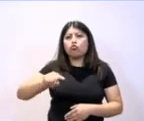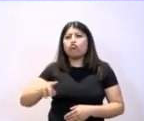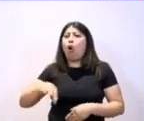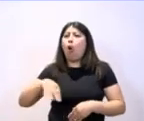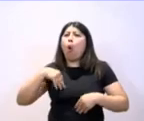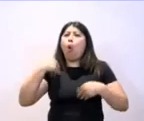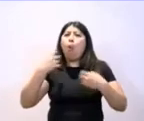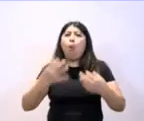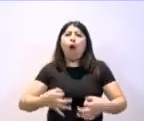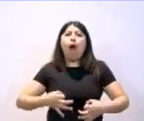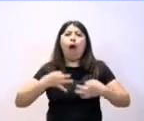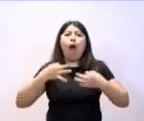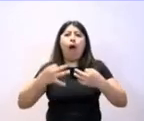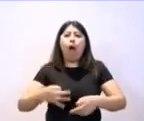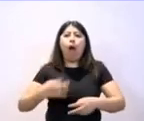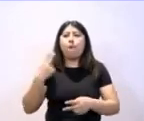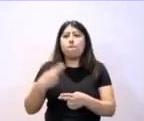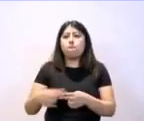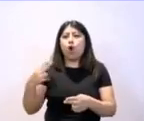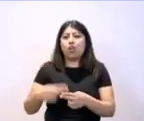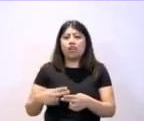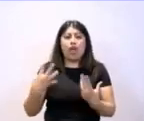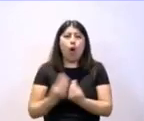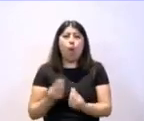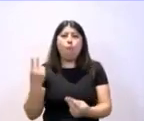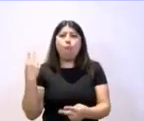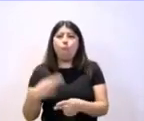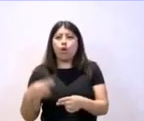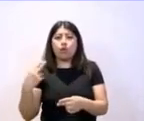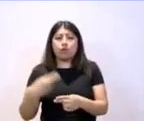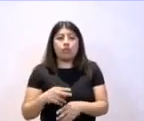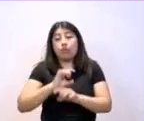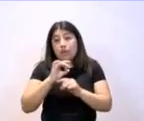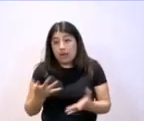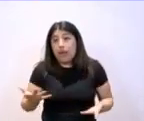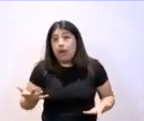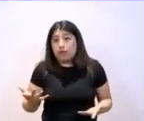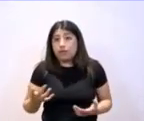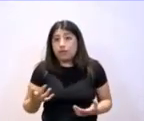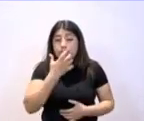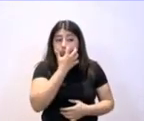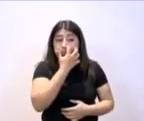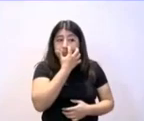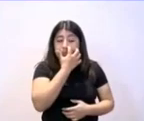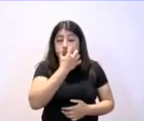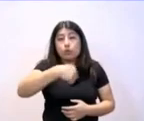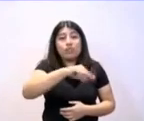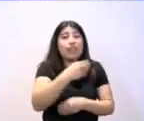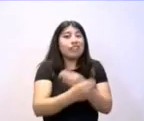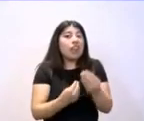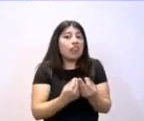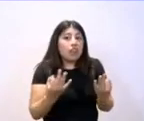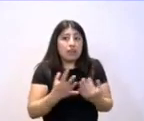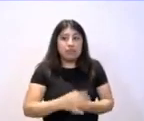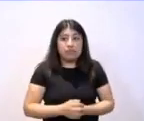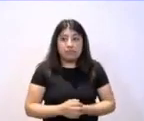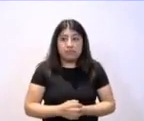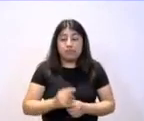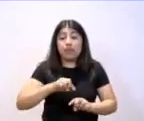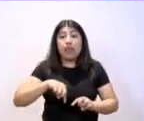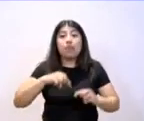siempre, viene a hacer política con las políticas. Hombre, claro, pues evidentemente, es que yo no sé lo que hacen ustedes, pero este